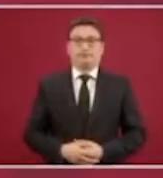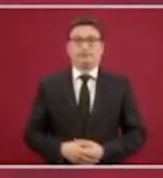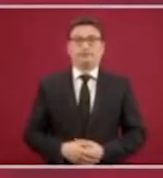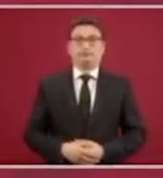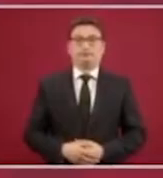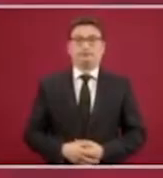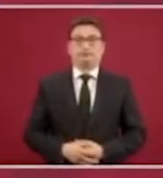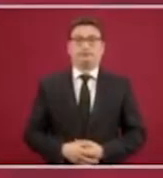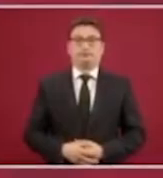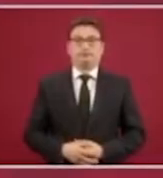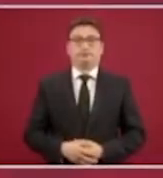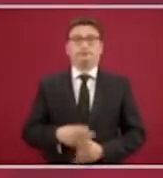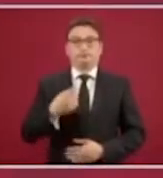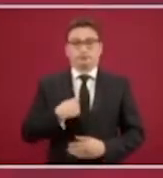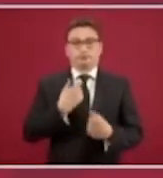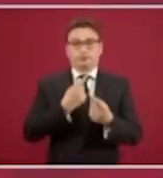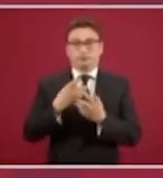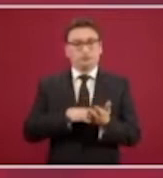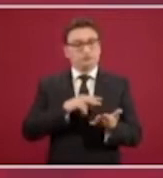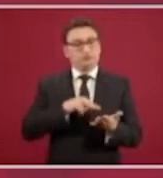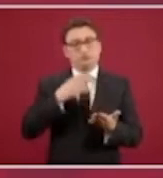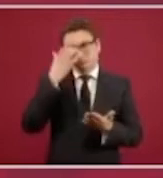conocía algunos documentos